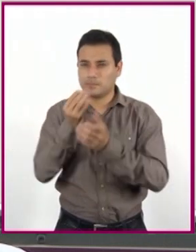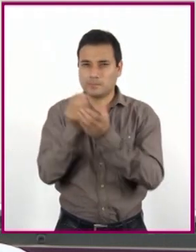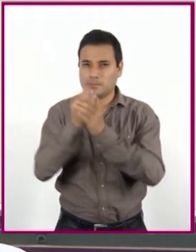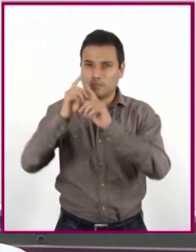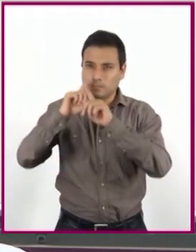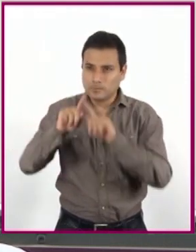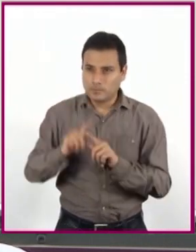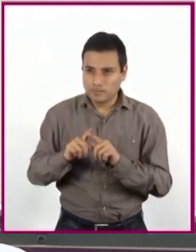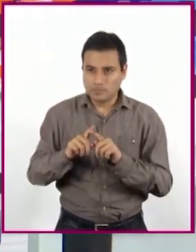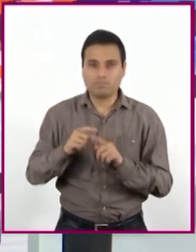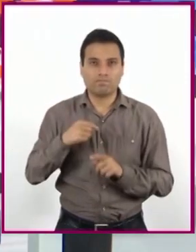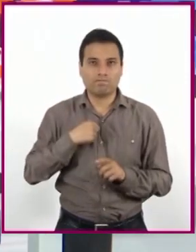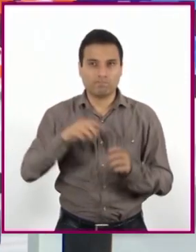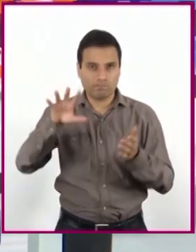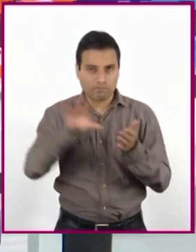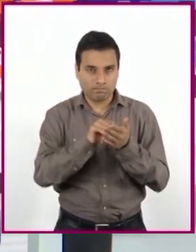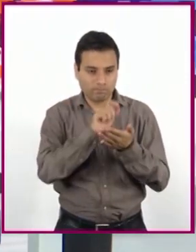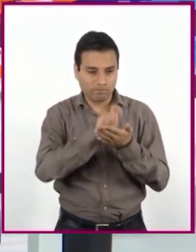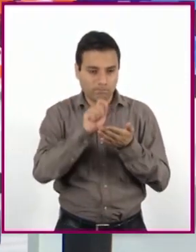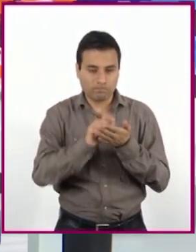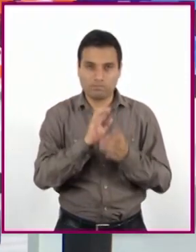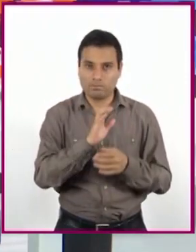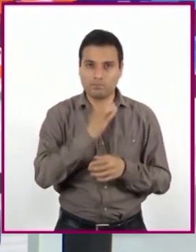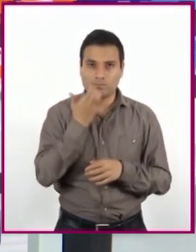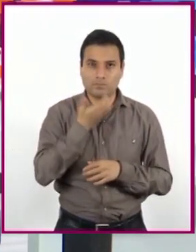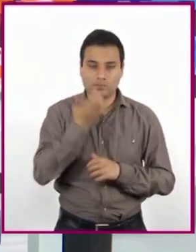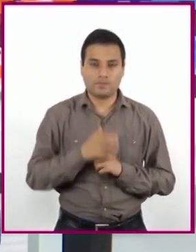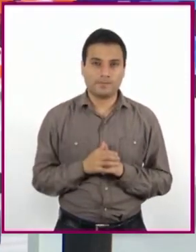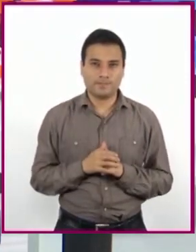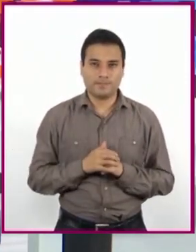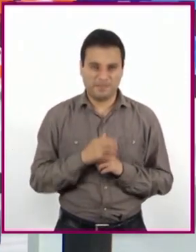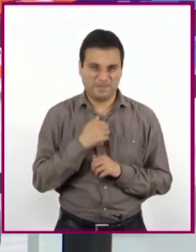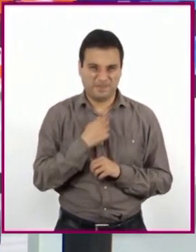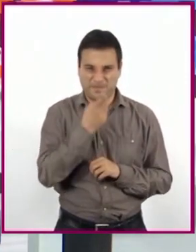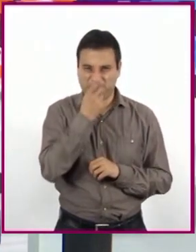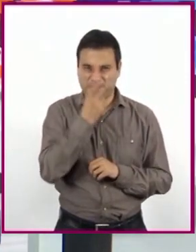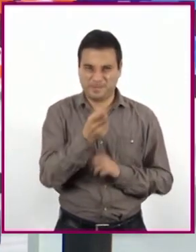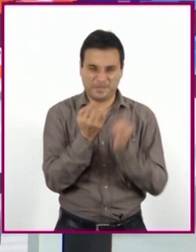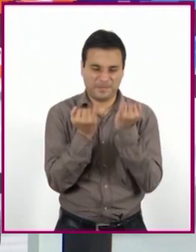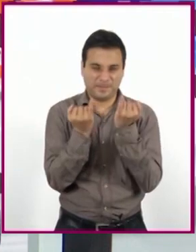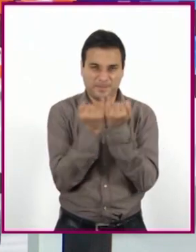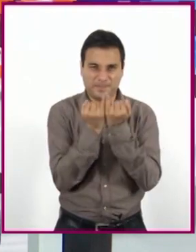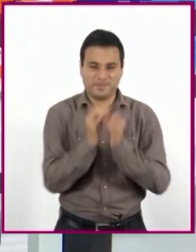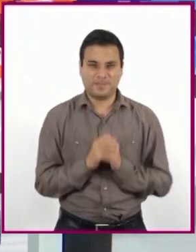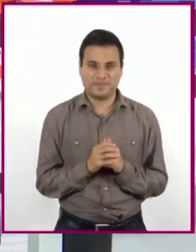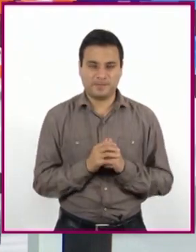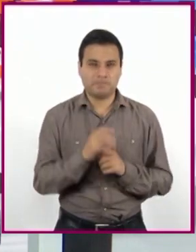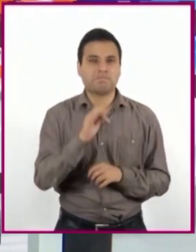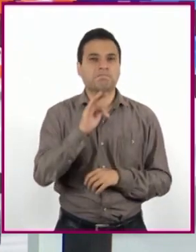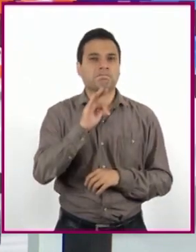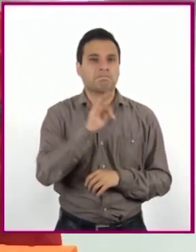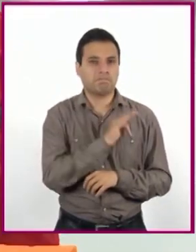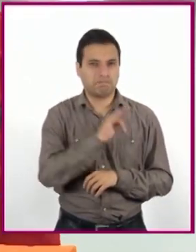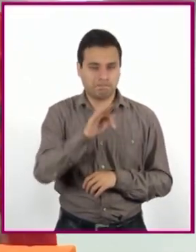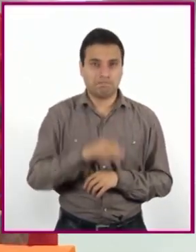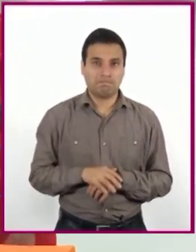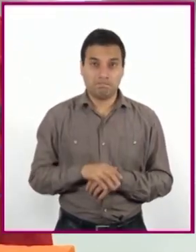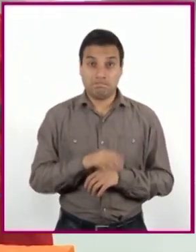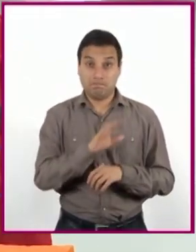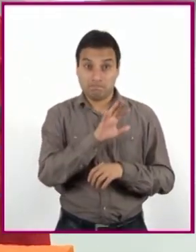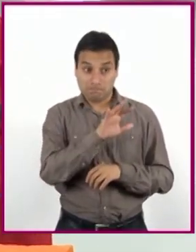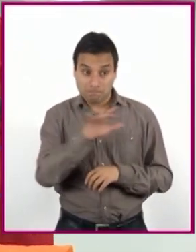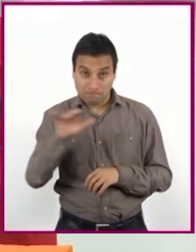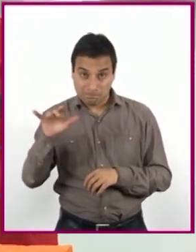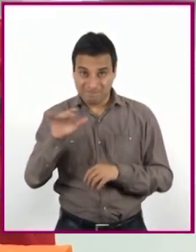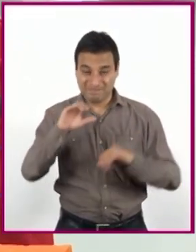en la naturaleza. Como hemos dicho, con la analogía, al igual que los enunciados, podemos obtener información de ellos. Las